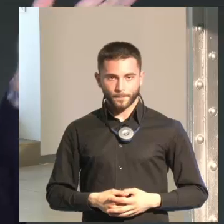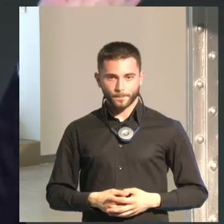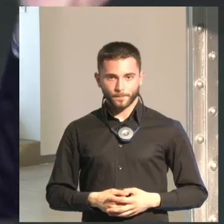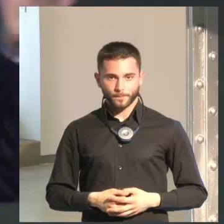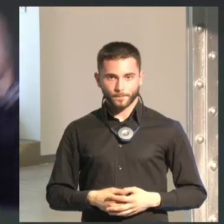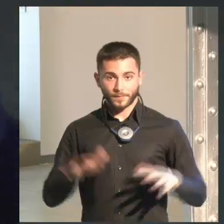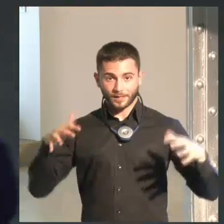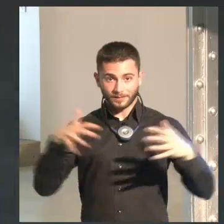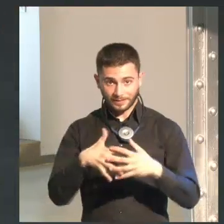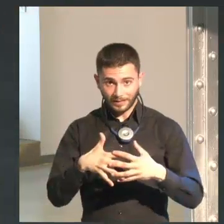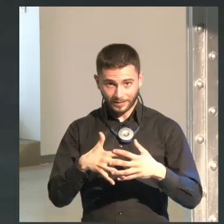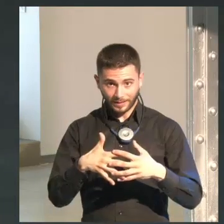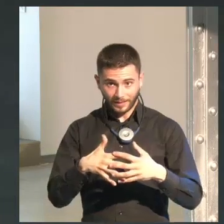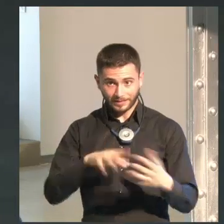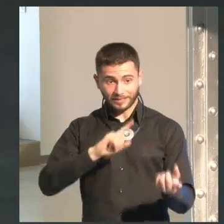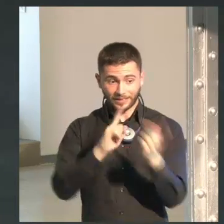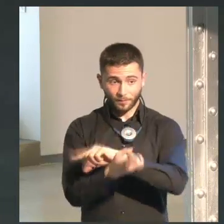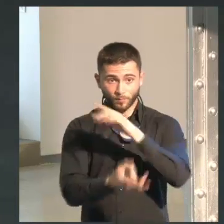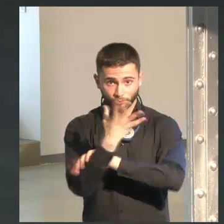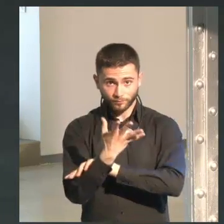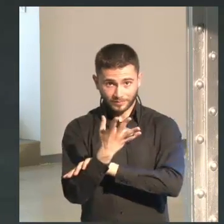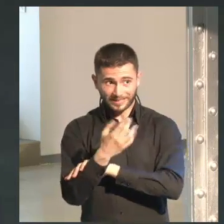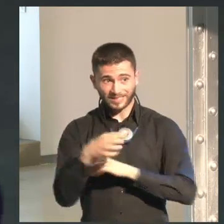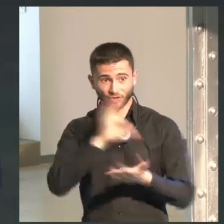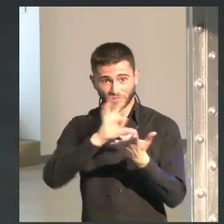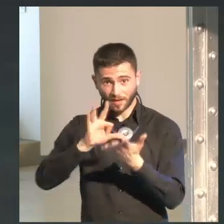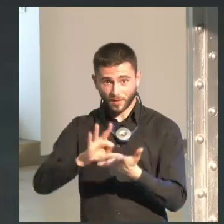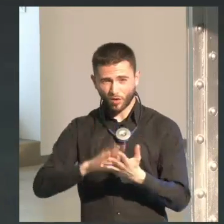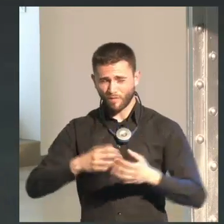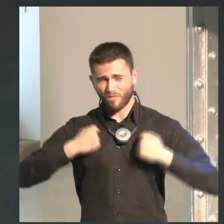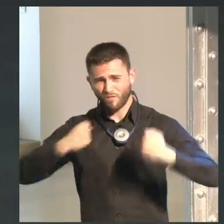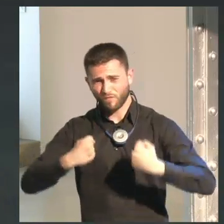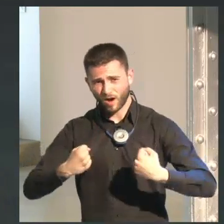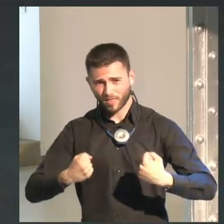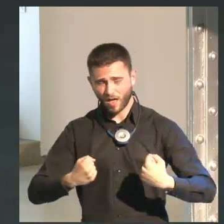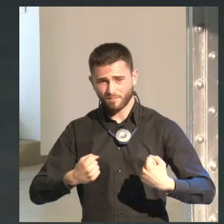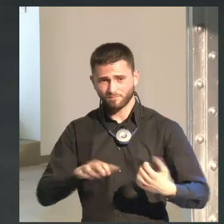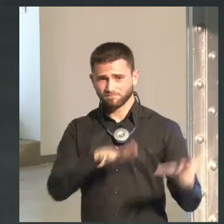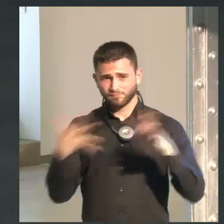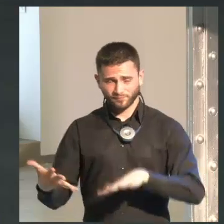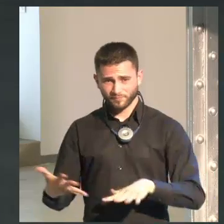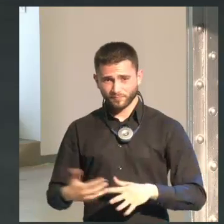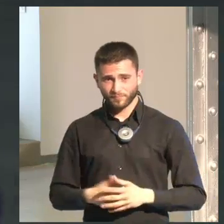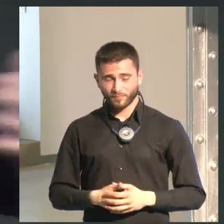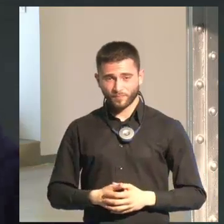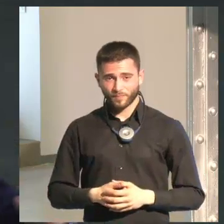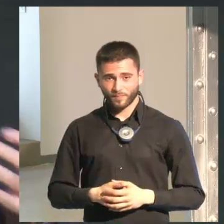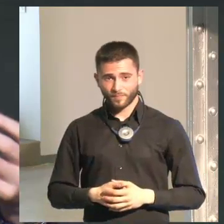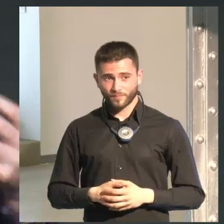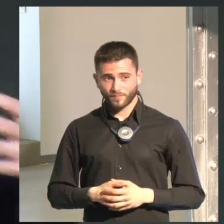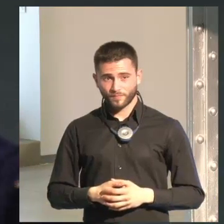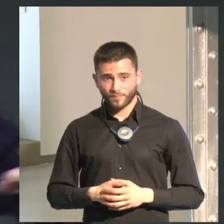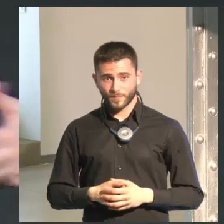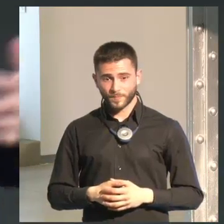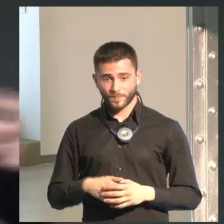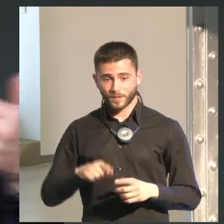Internet es que estos servicios sí que han irrumpido con mucha fuerza diciendo, vale, yo sobre la base de la gratuidad apuesto, me hago con el mercado